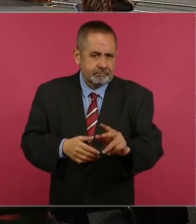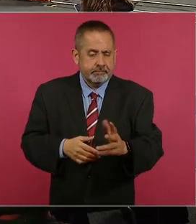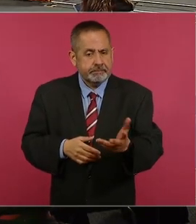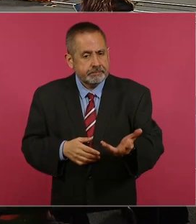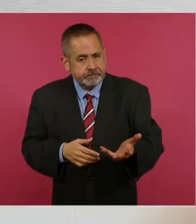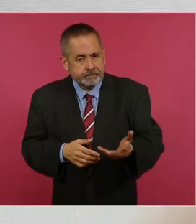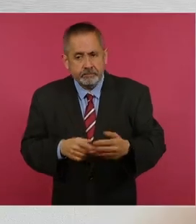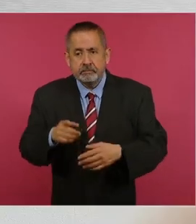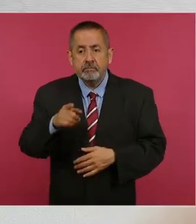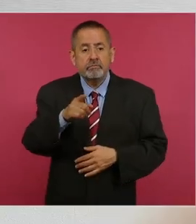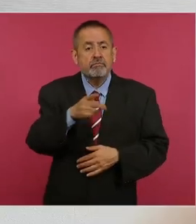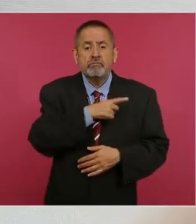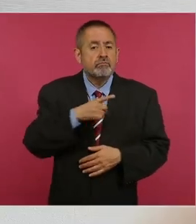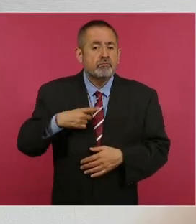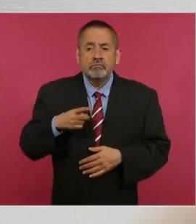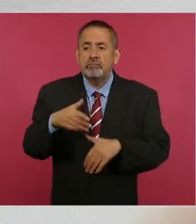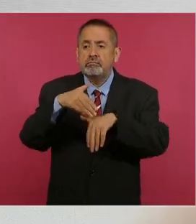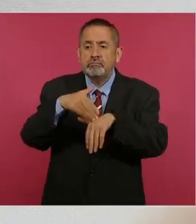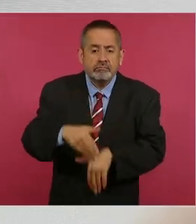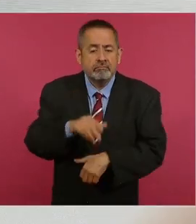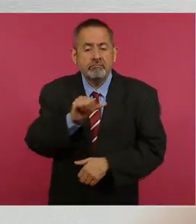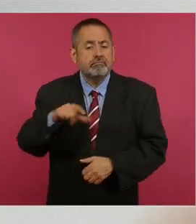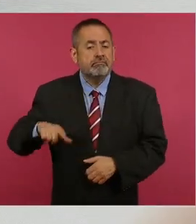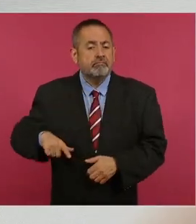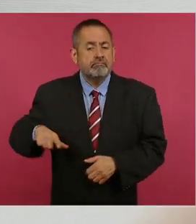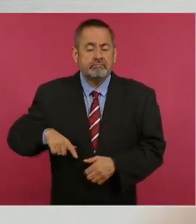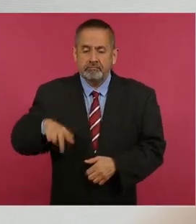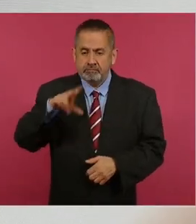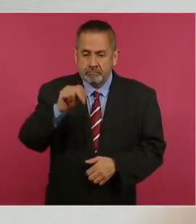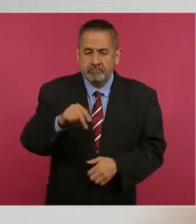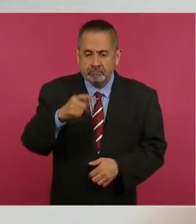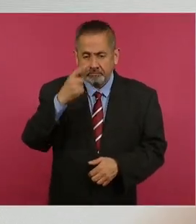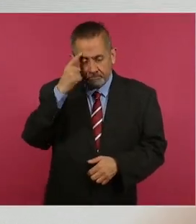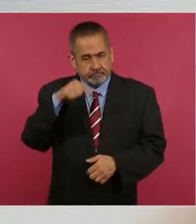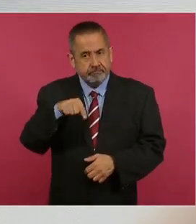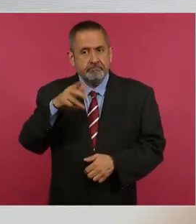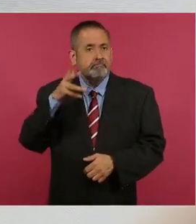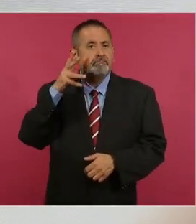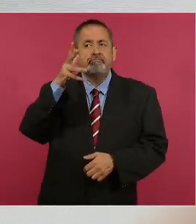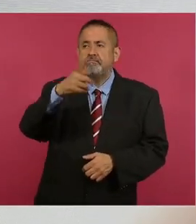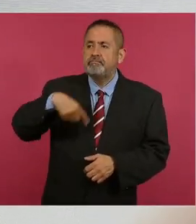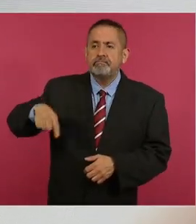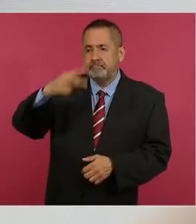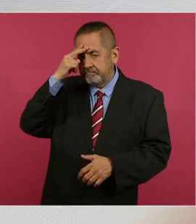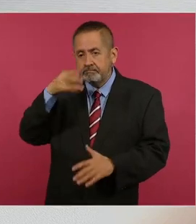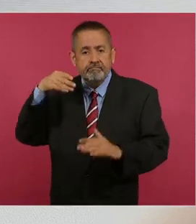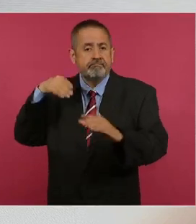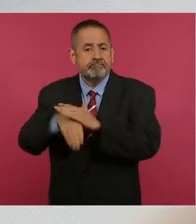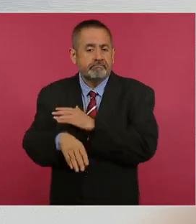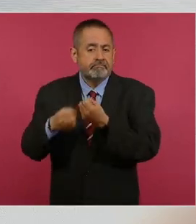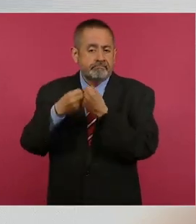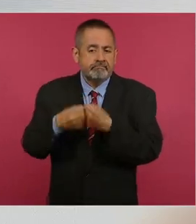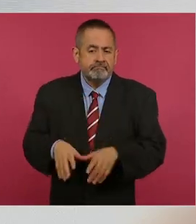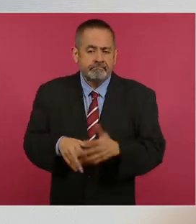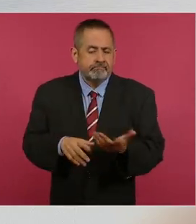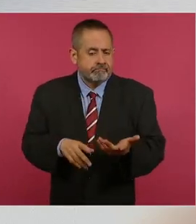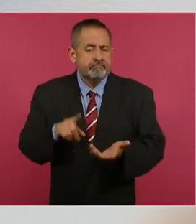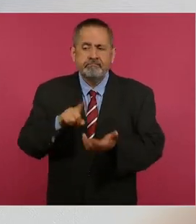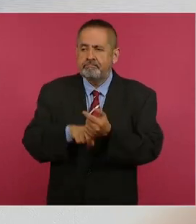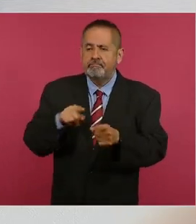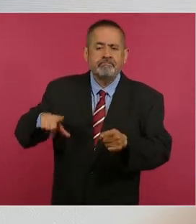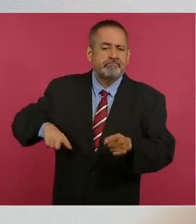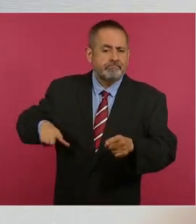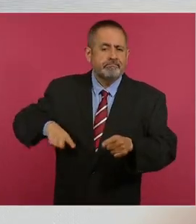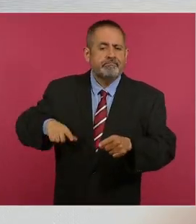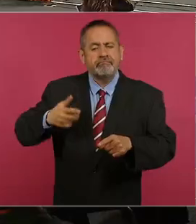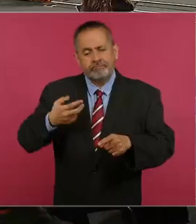ningún gobernante, exponiéndolo a la ruina y miseria que traen